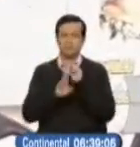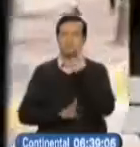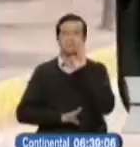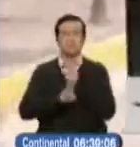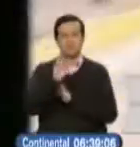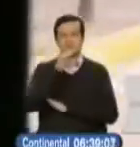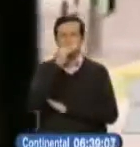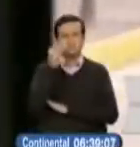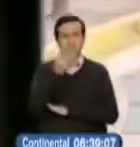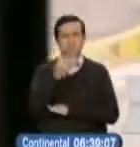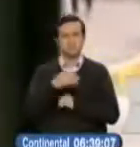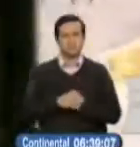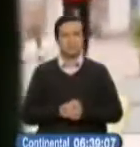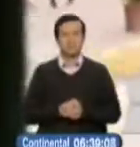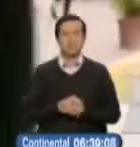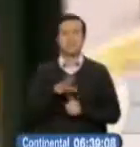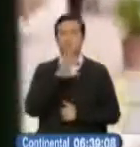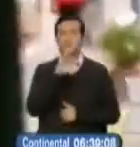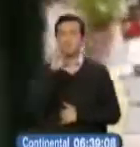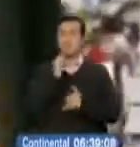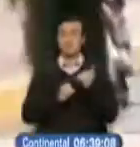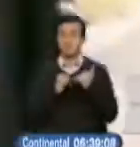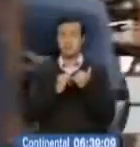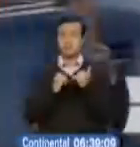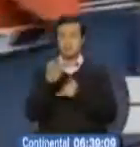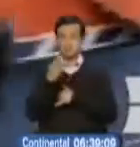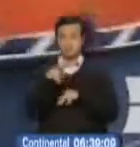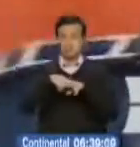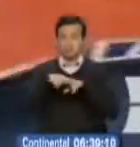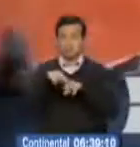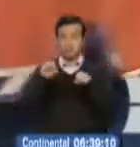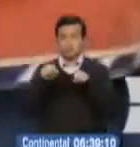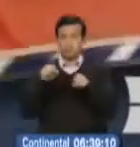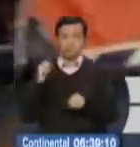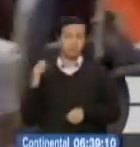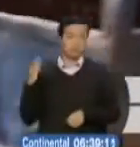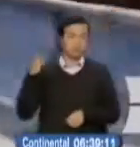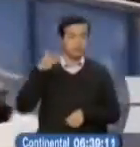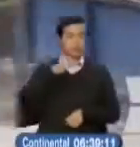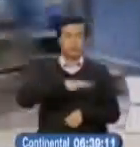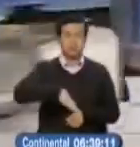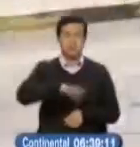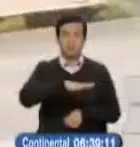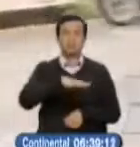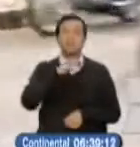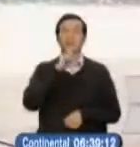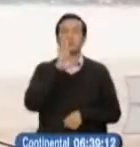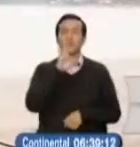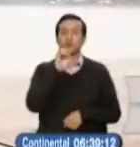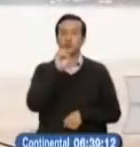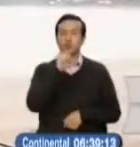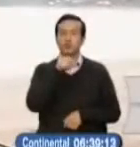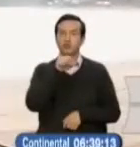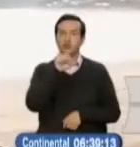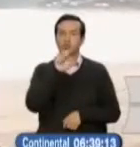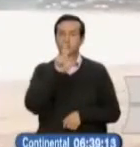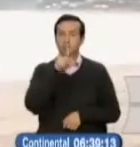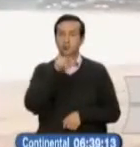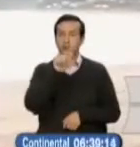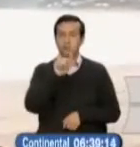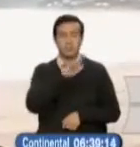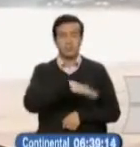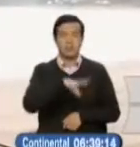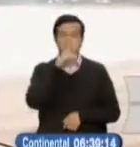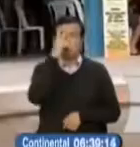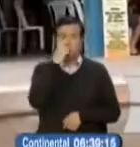acá. Por 50 centavos se puede ir en Trisimoto desde Atacames hasta Consupa. En este balneario la infraestructura